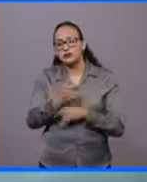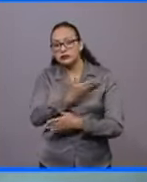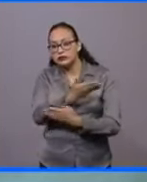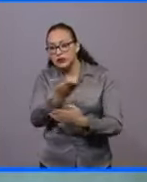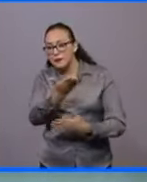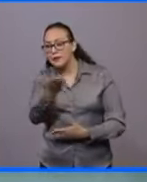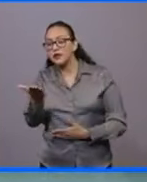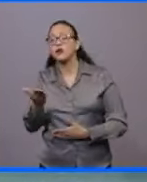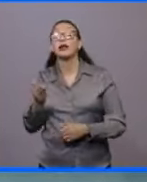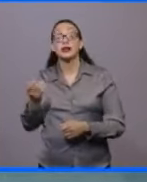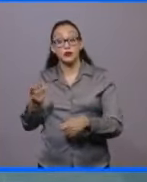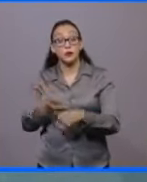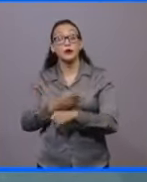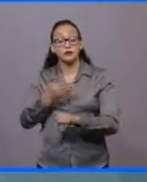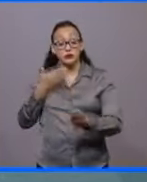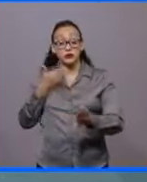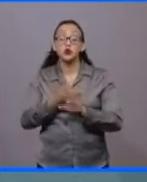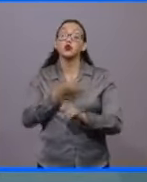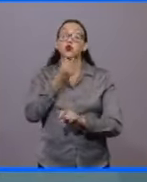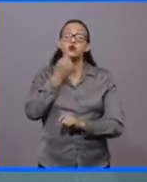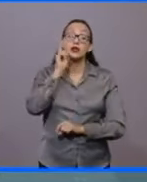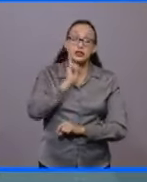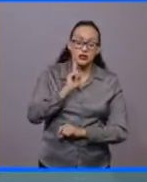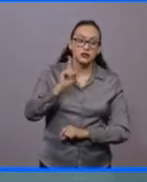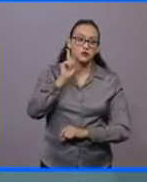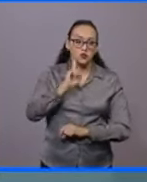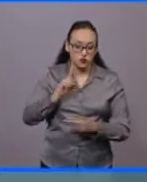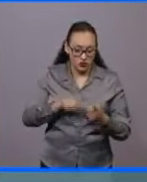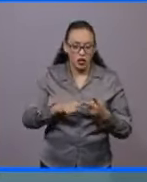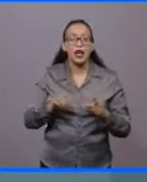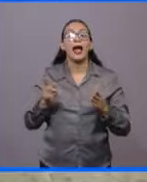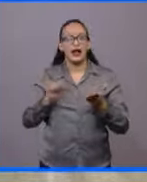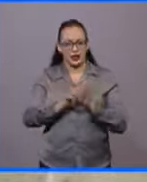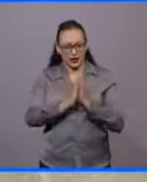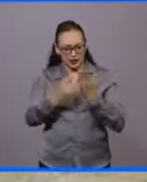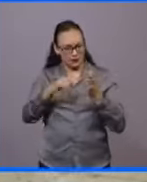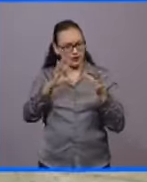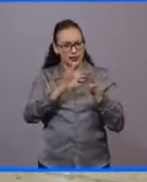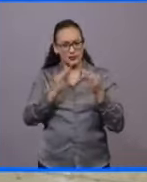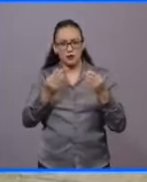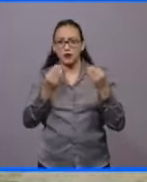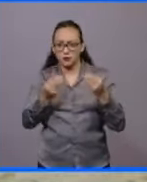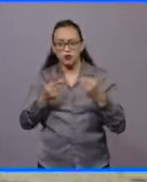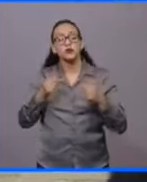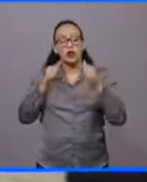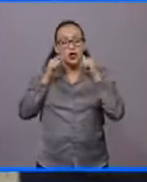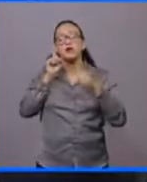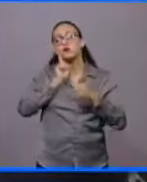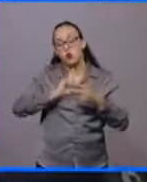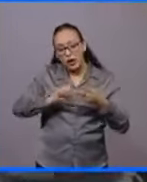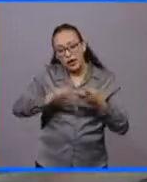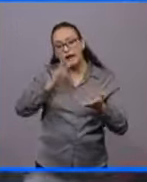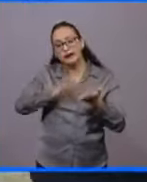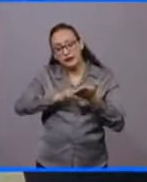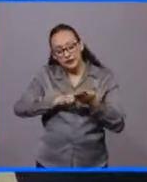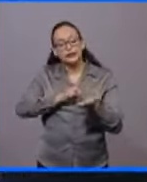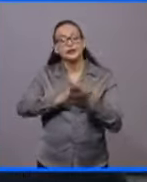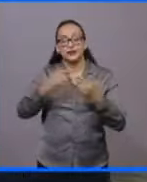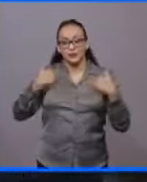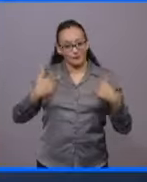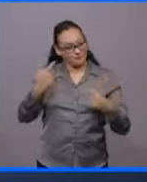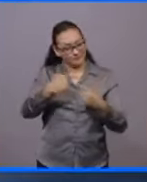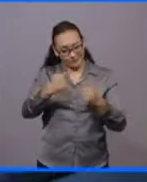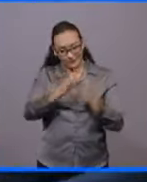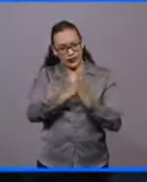violencia de género contra las mujeres, las medidas de protección, la perspectiva de género a partir de la reforma constitucional en materia de derechos